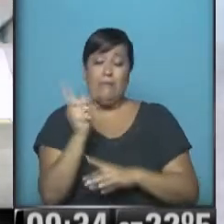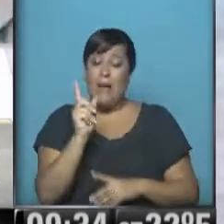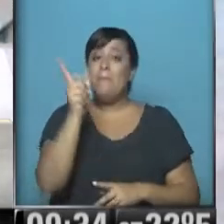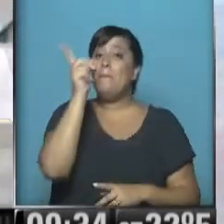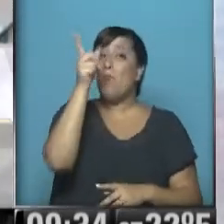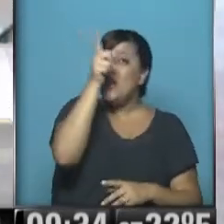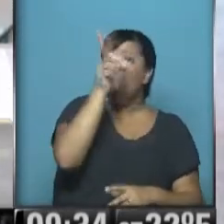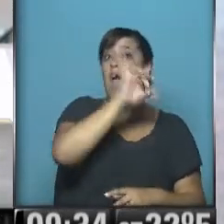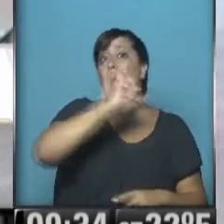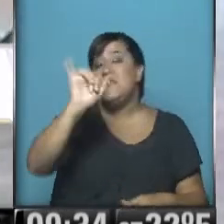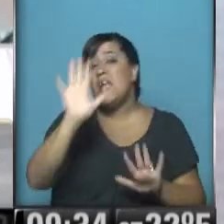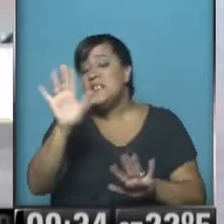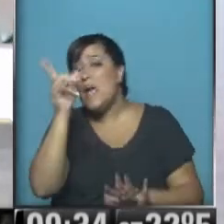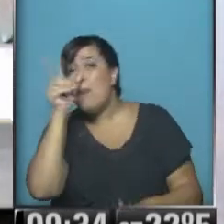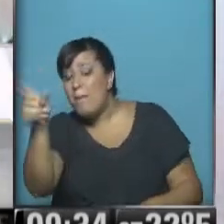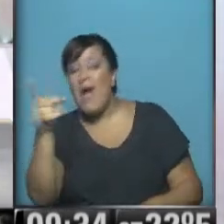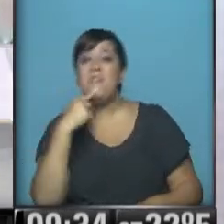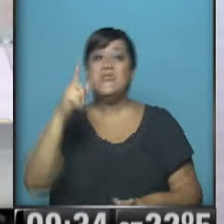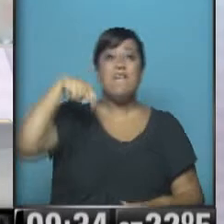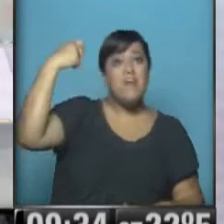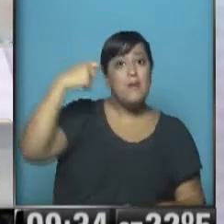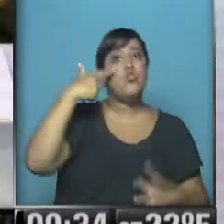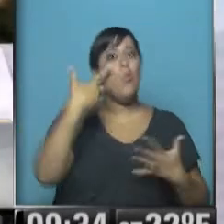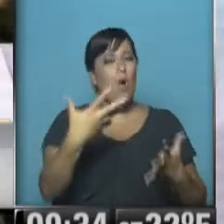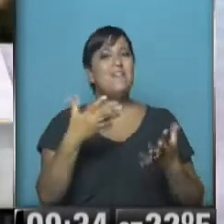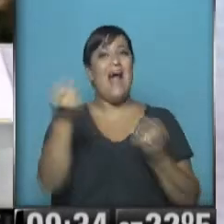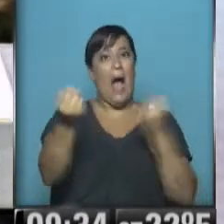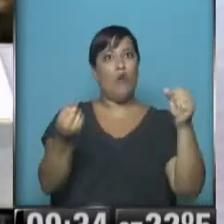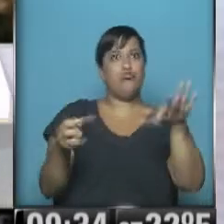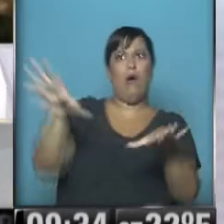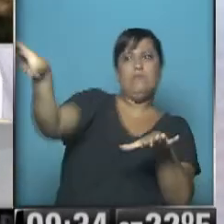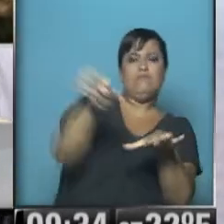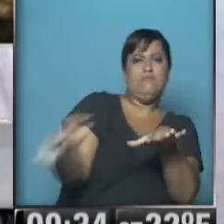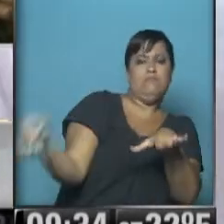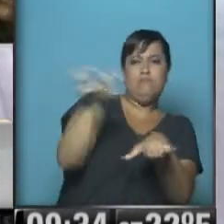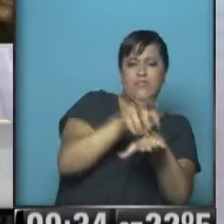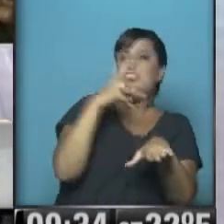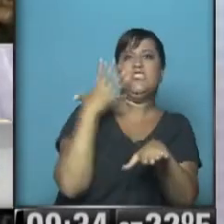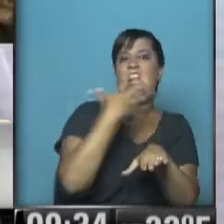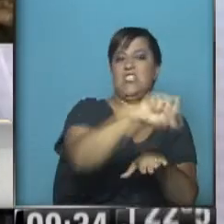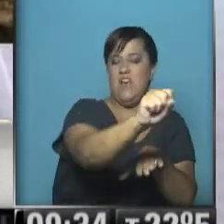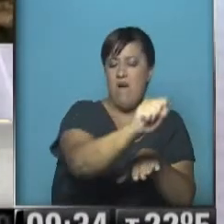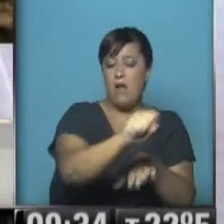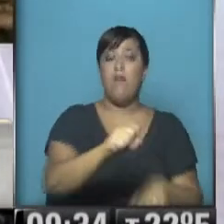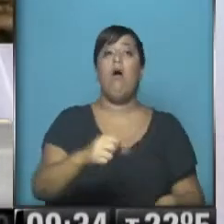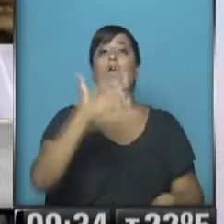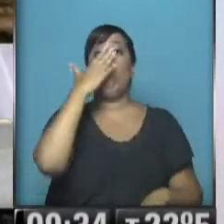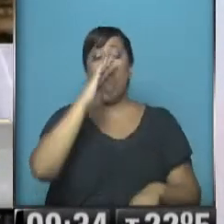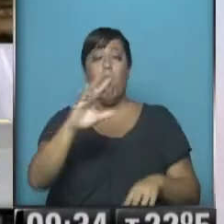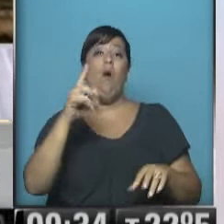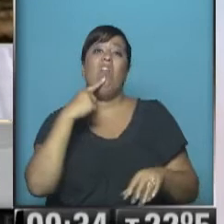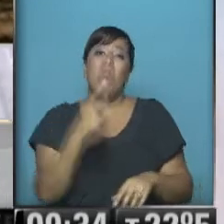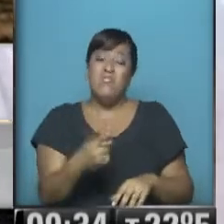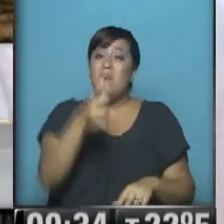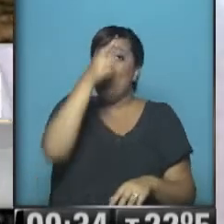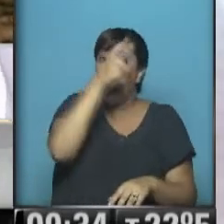eso, que hay una filmación que muestra cómo la suben a un auto, la meten a la fuerza y se la llevan, y después supuestamente lo que le dijeron